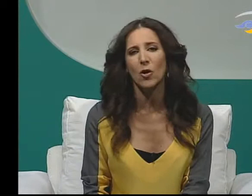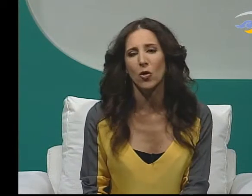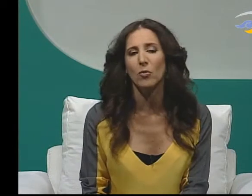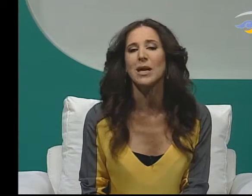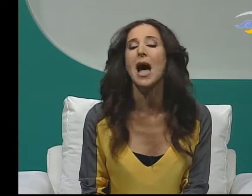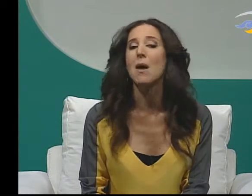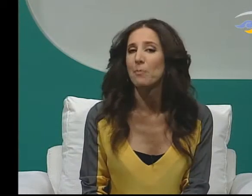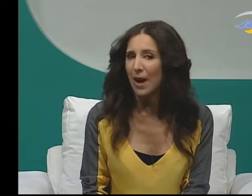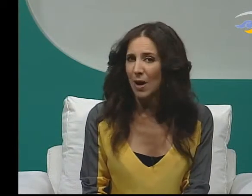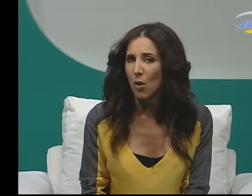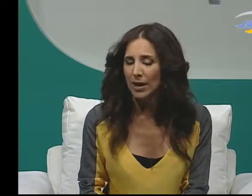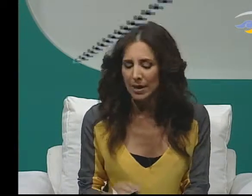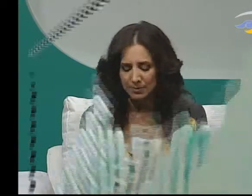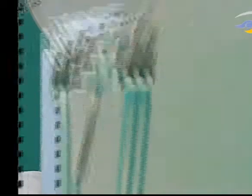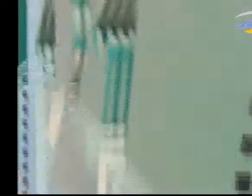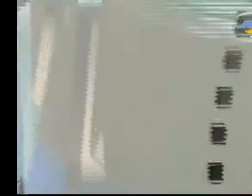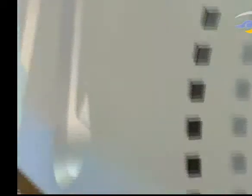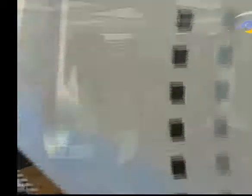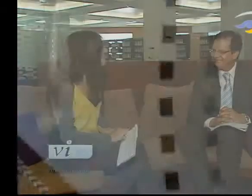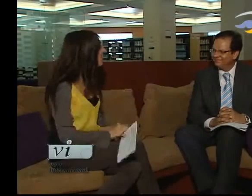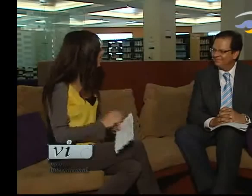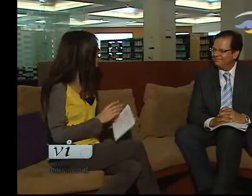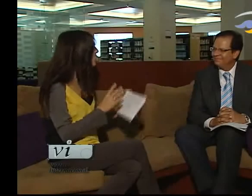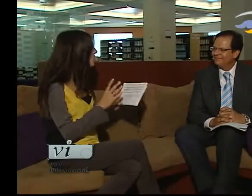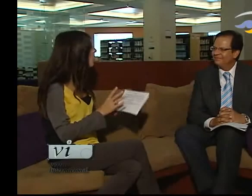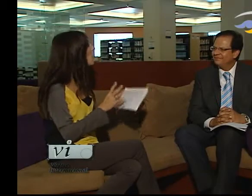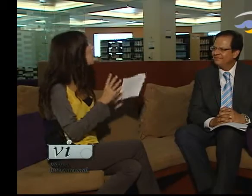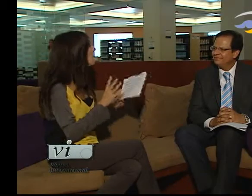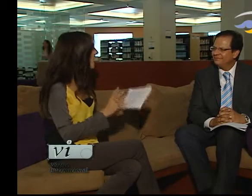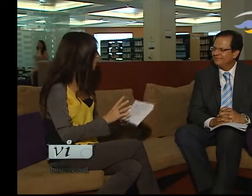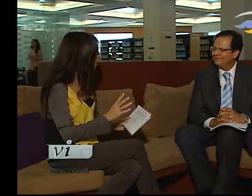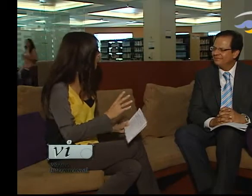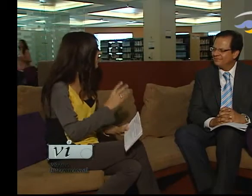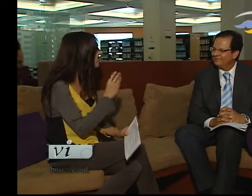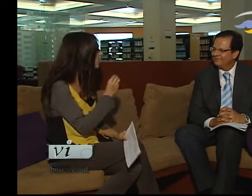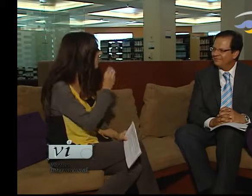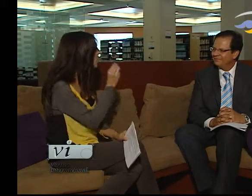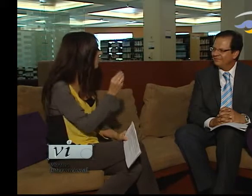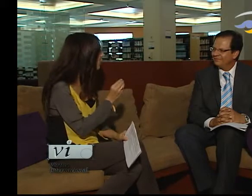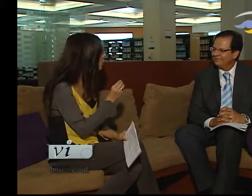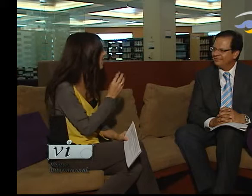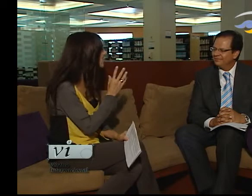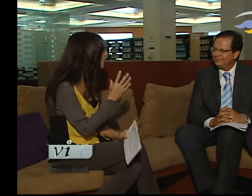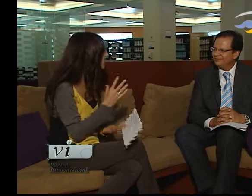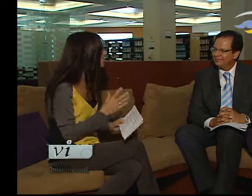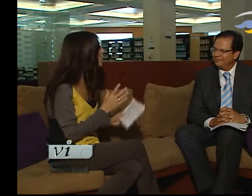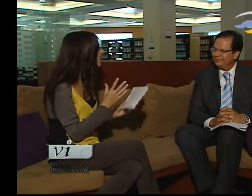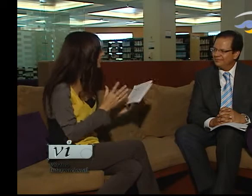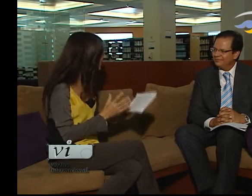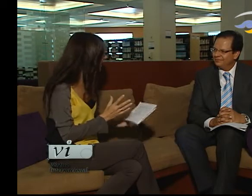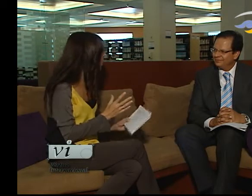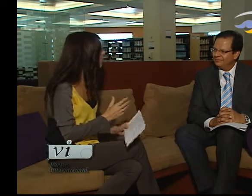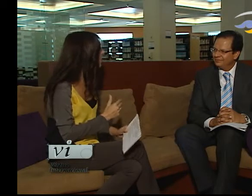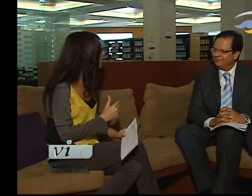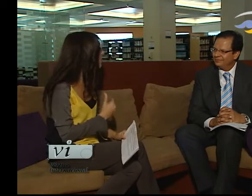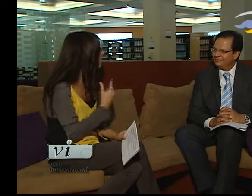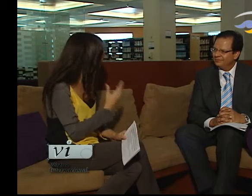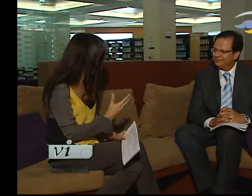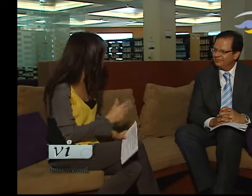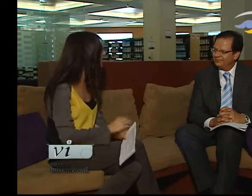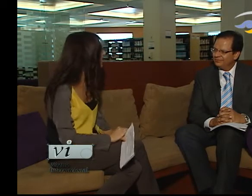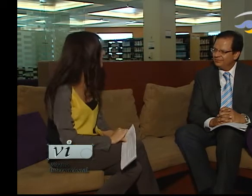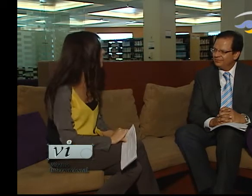en la economía paraguaya. Platícanos un poco de Paraguay, ¿qué tipo de configuración histórica tiene? Porque